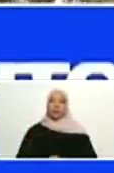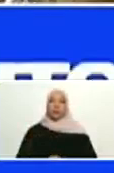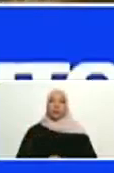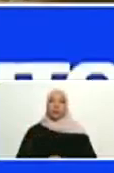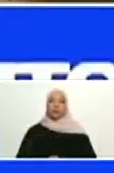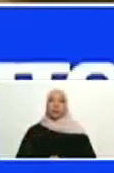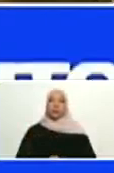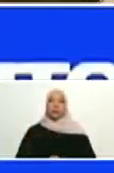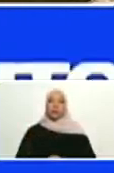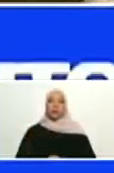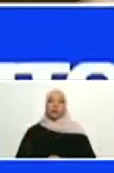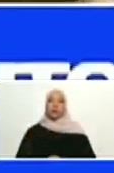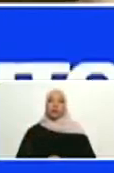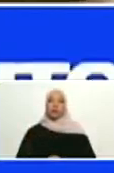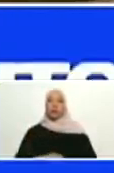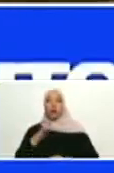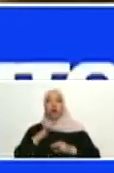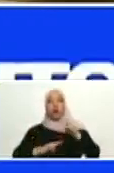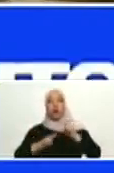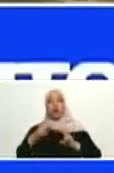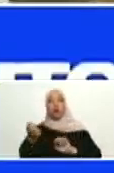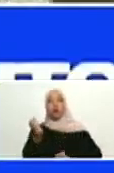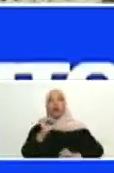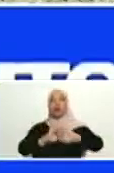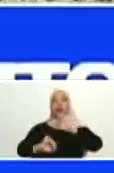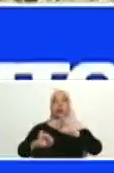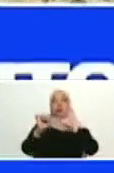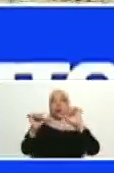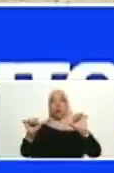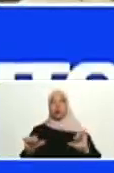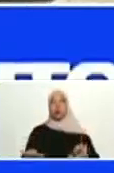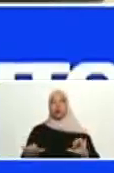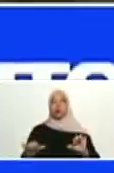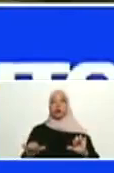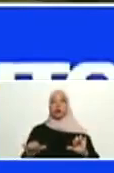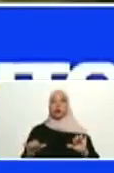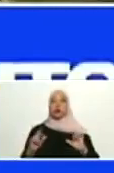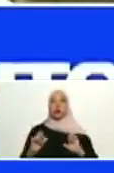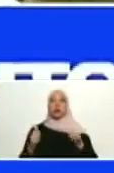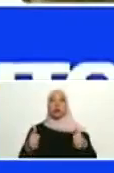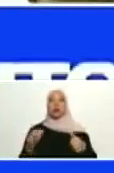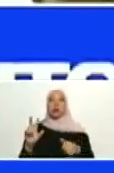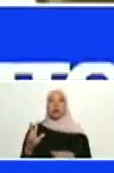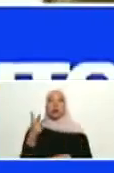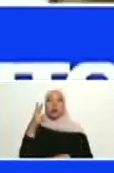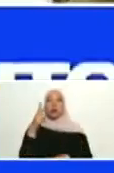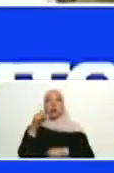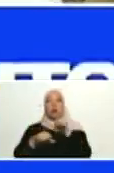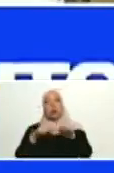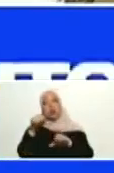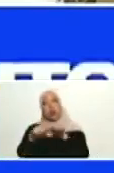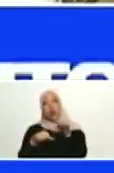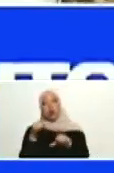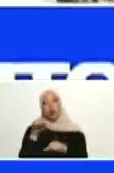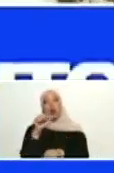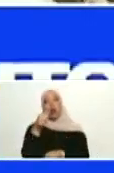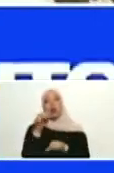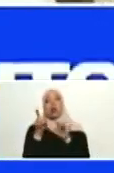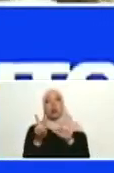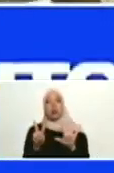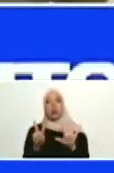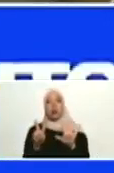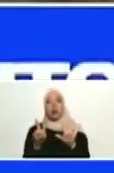La construcción de este sistema defensivo comenzó en la tercera década del siglo XVII, o sea, en